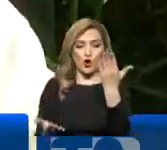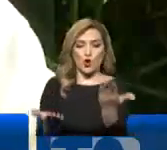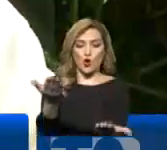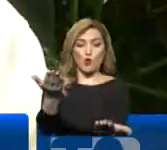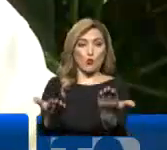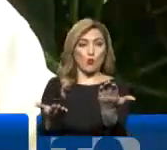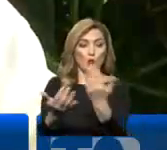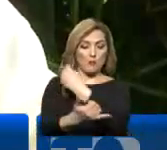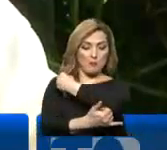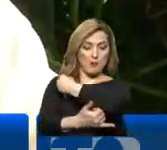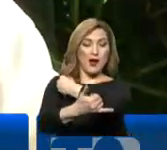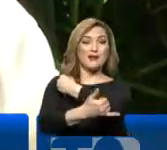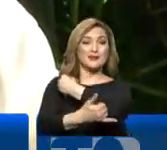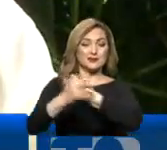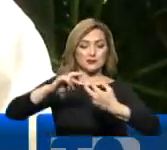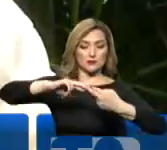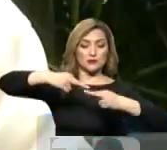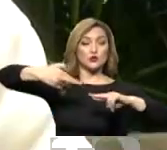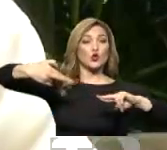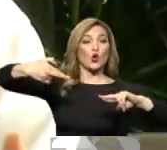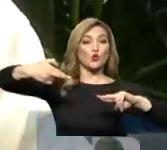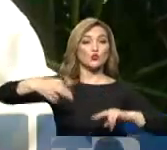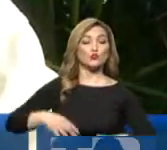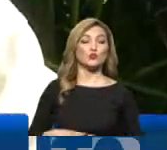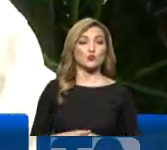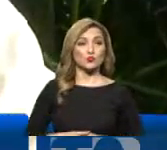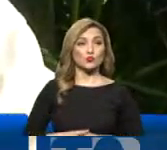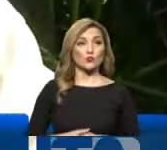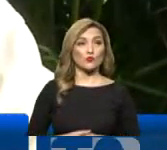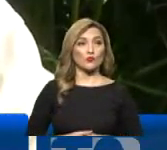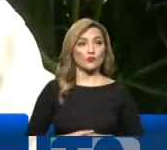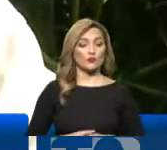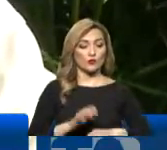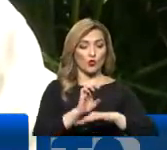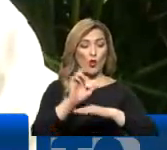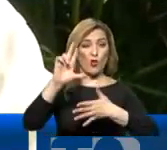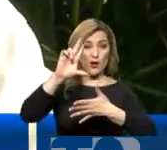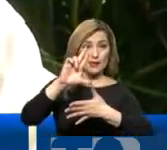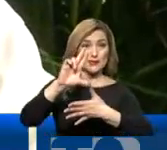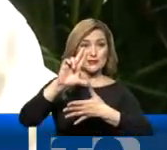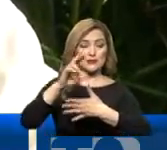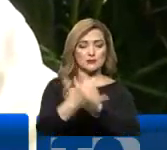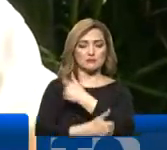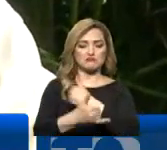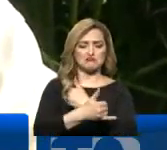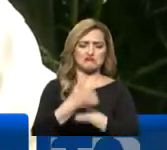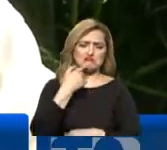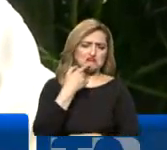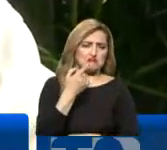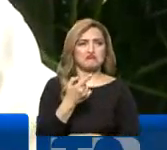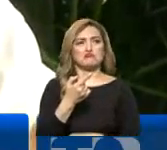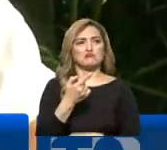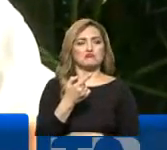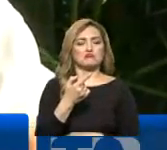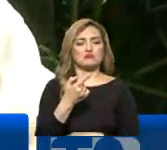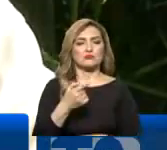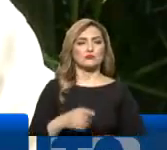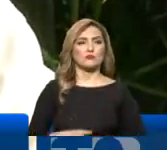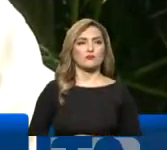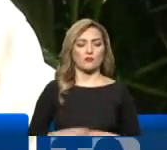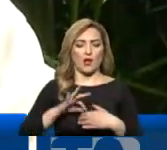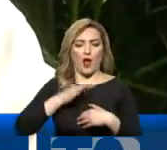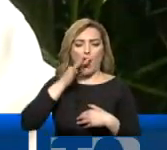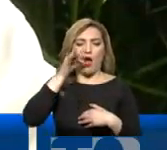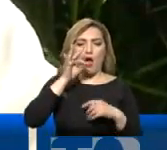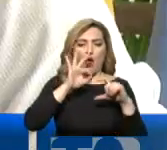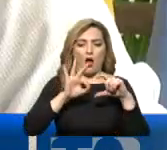países de la región, dijo: somos uno de los pocos países latinoamericanos en los cuales nosotros podemos jactarnos de que la pandemia